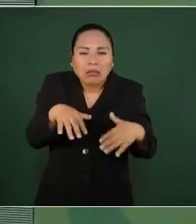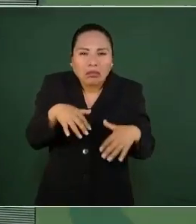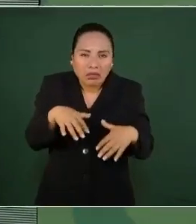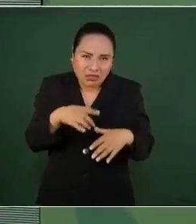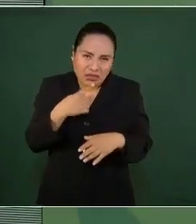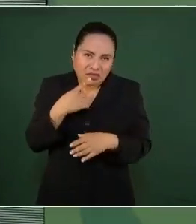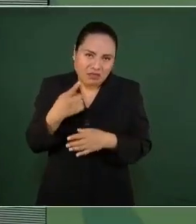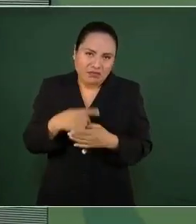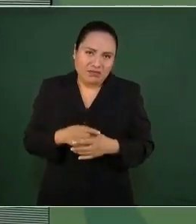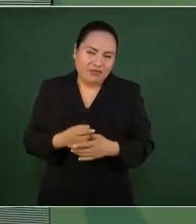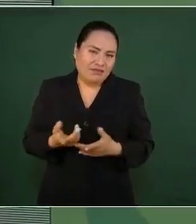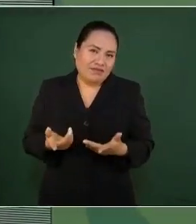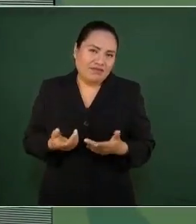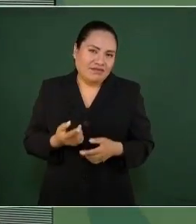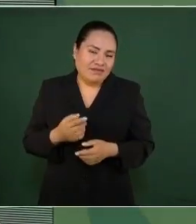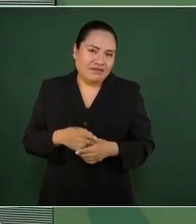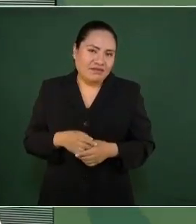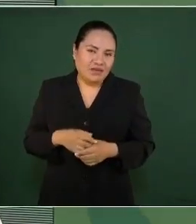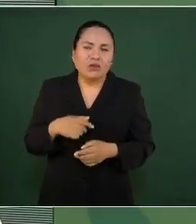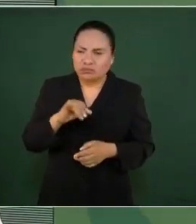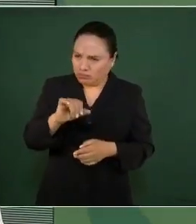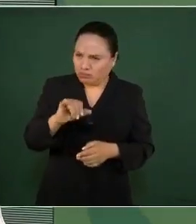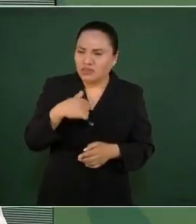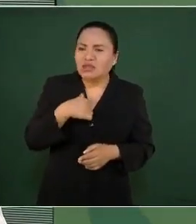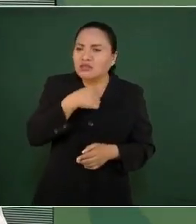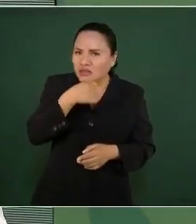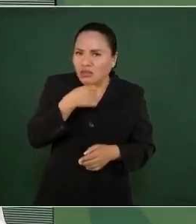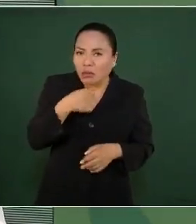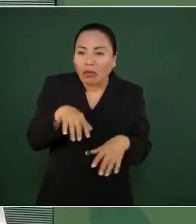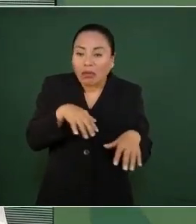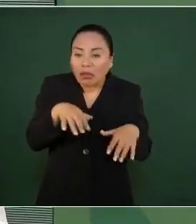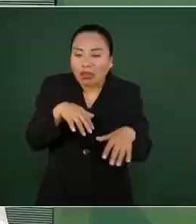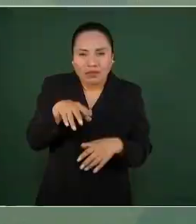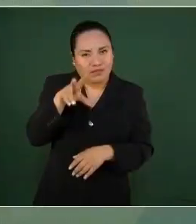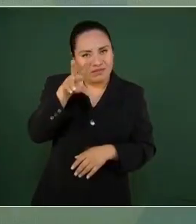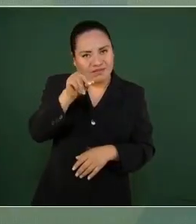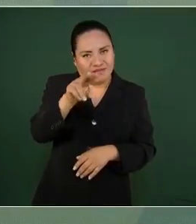sí. ¿Viejo? Sí, guango, ¿no?